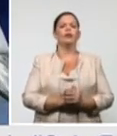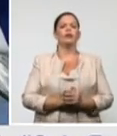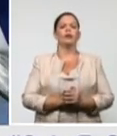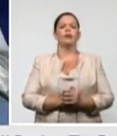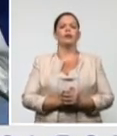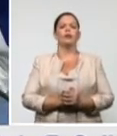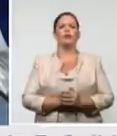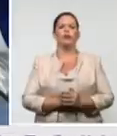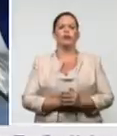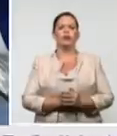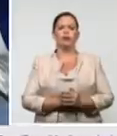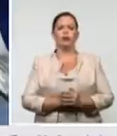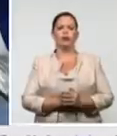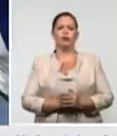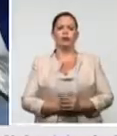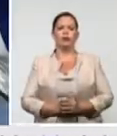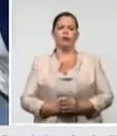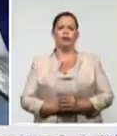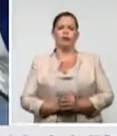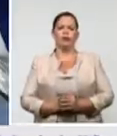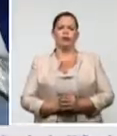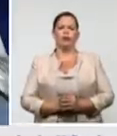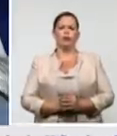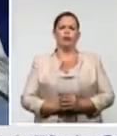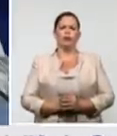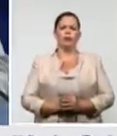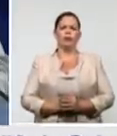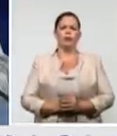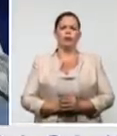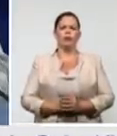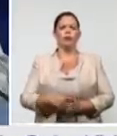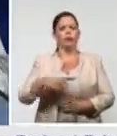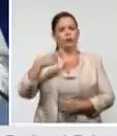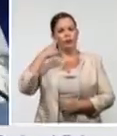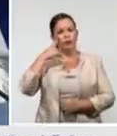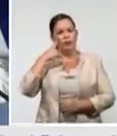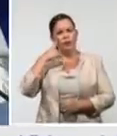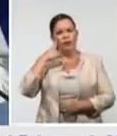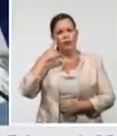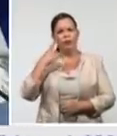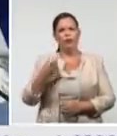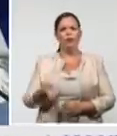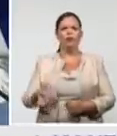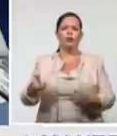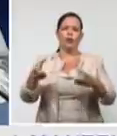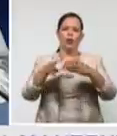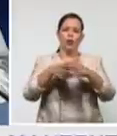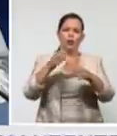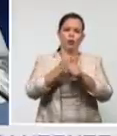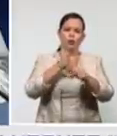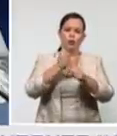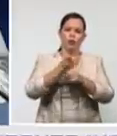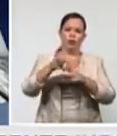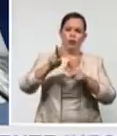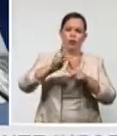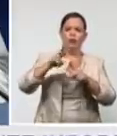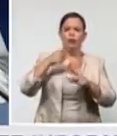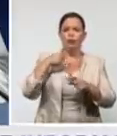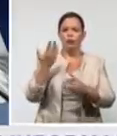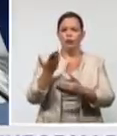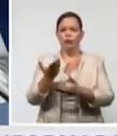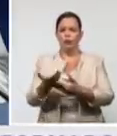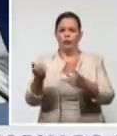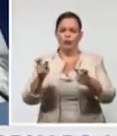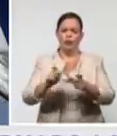Lilian que nos proyecte una pantalla que le dimos ahí con la tasa